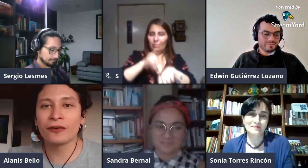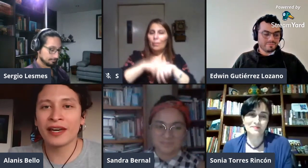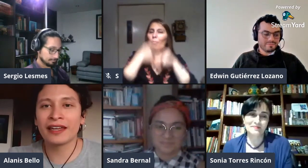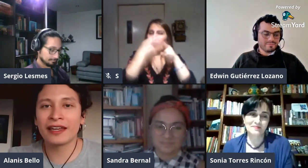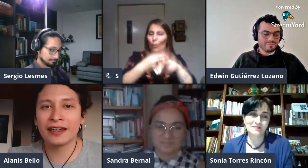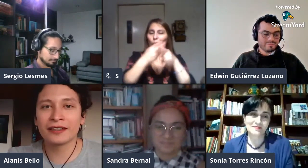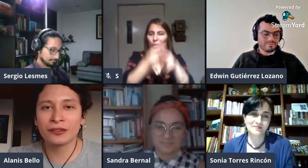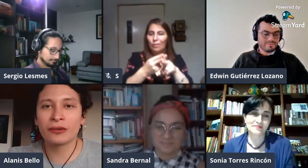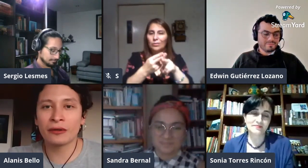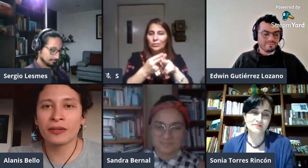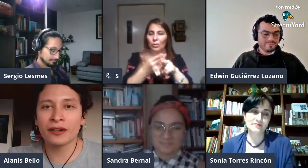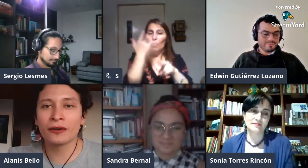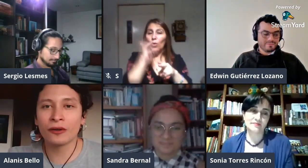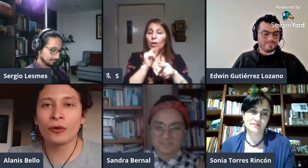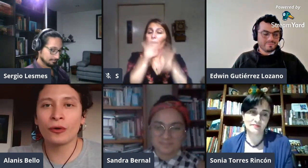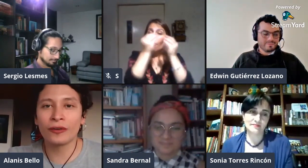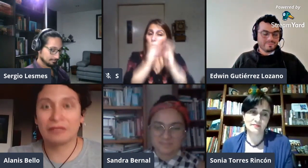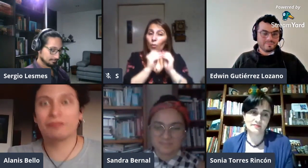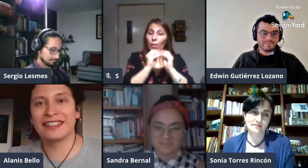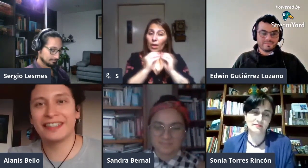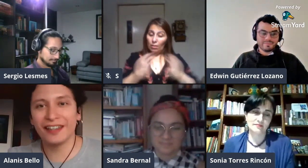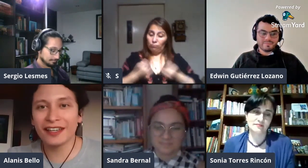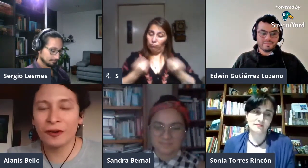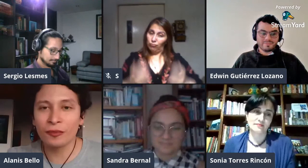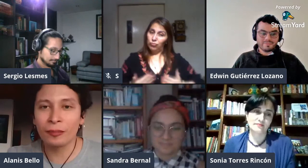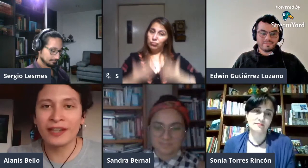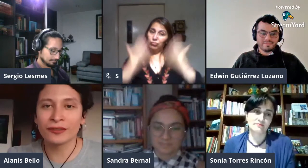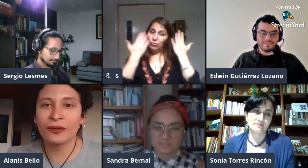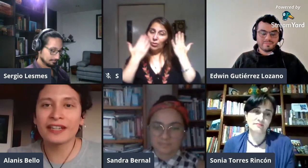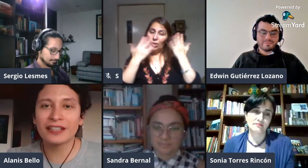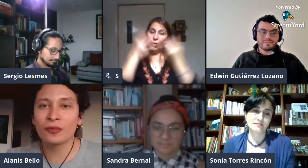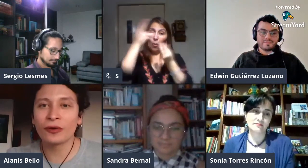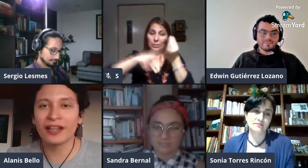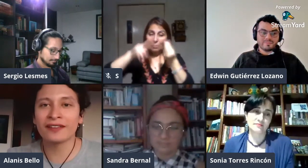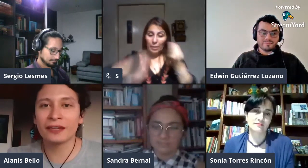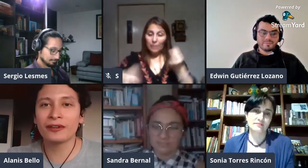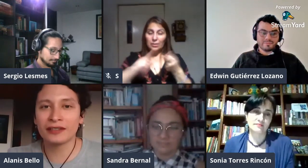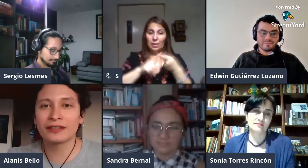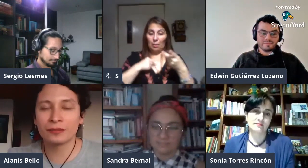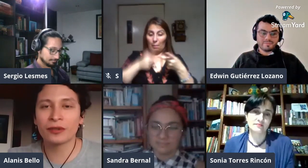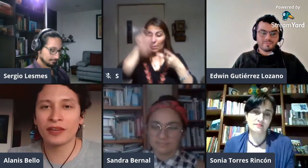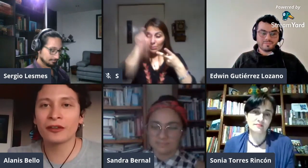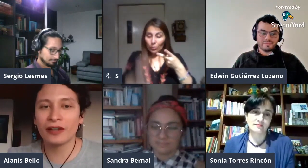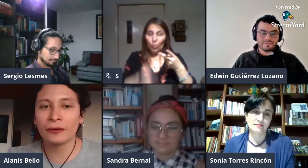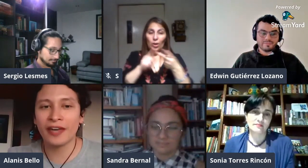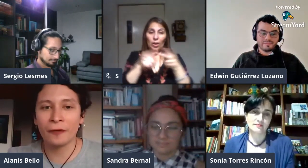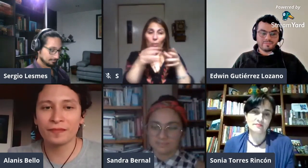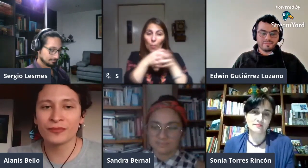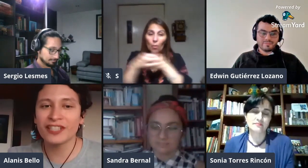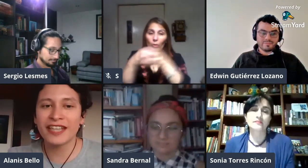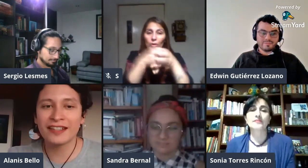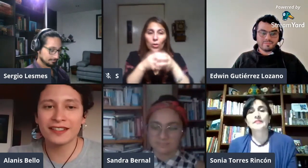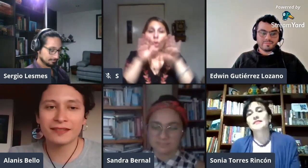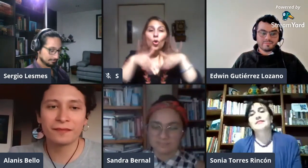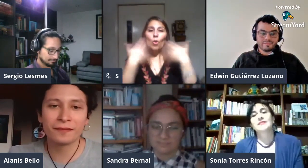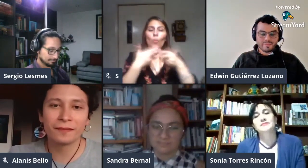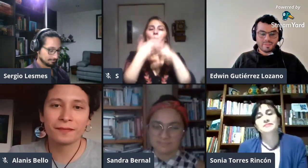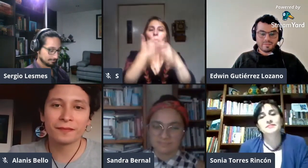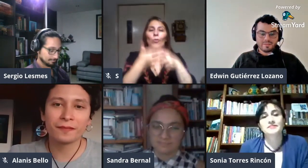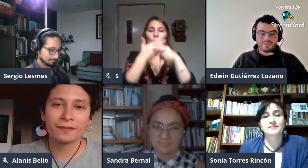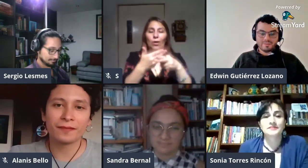única forma de sobrevivir como especie y como personas y como colectivo es por medio del cuidado. Muchas